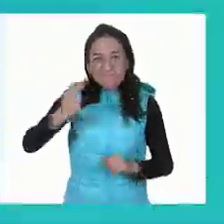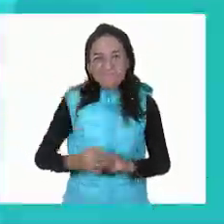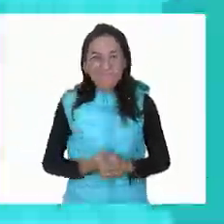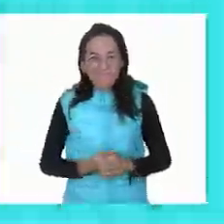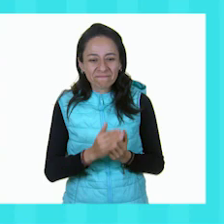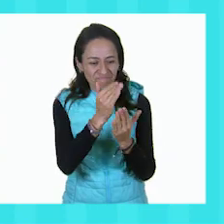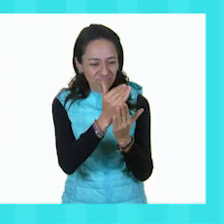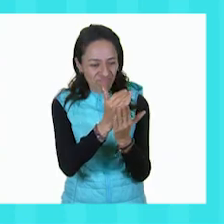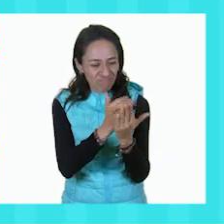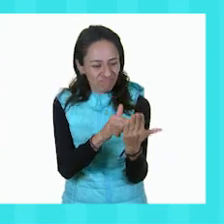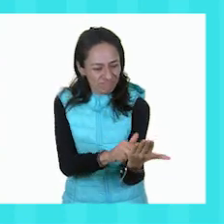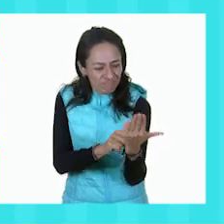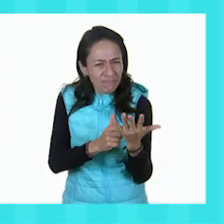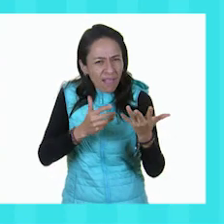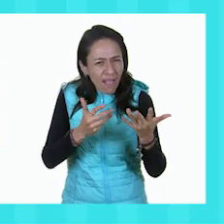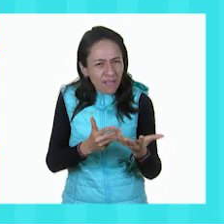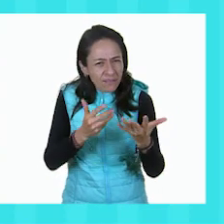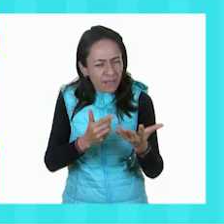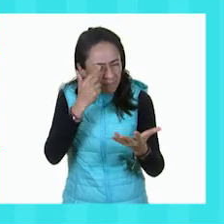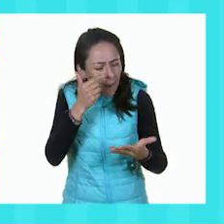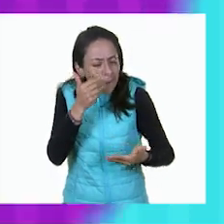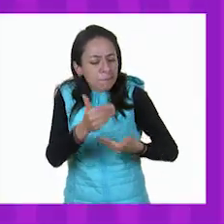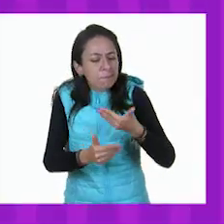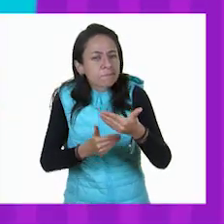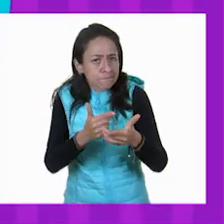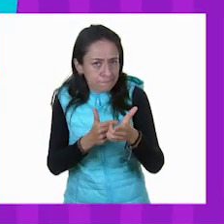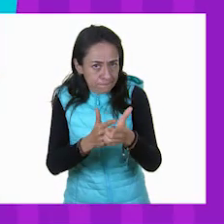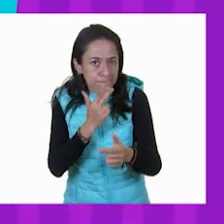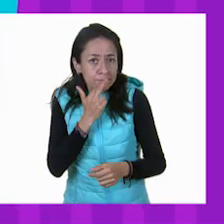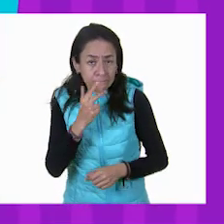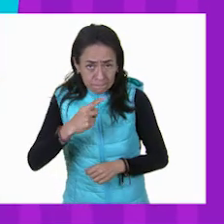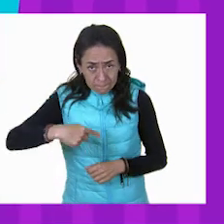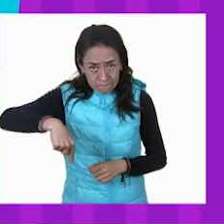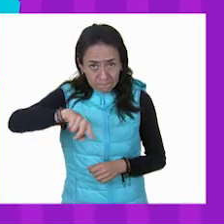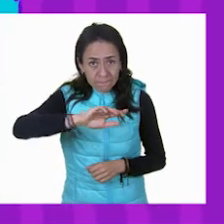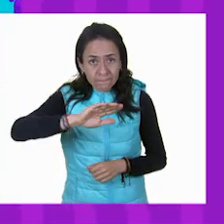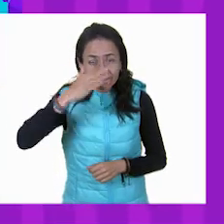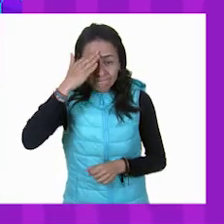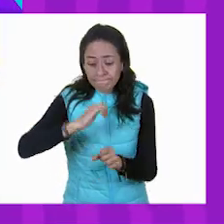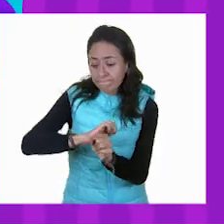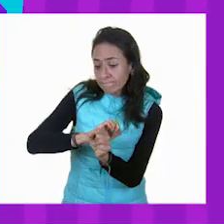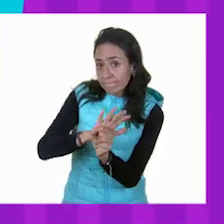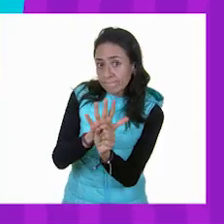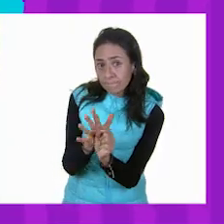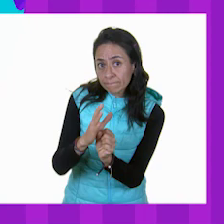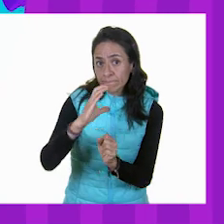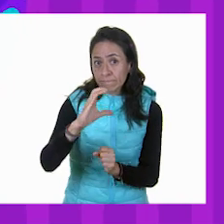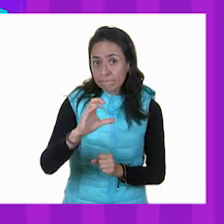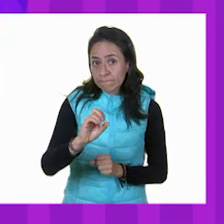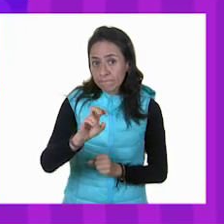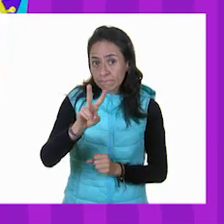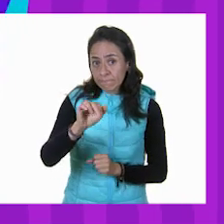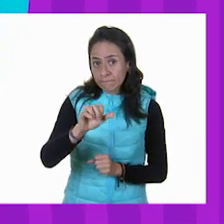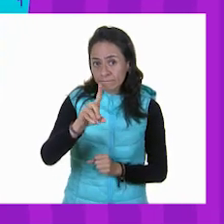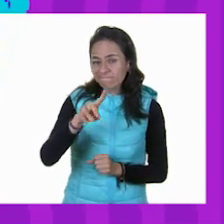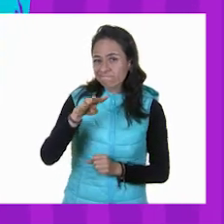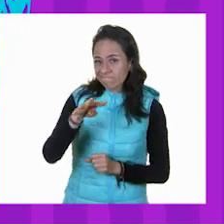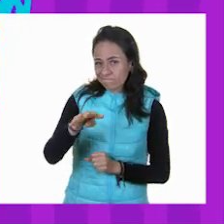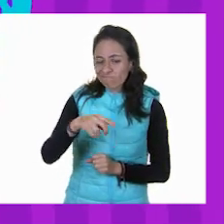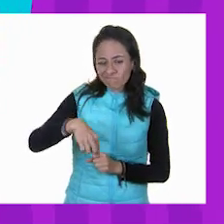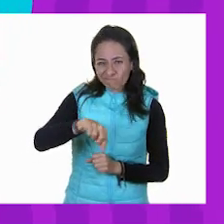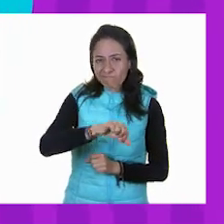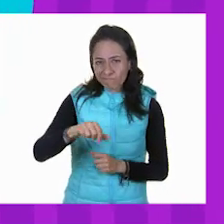Buenas prácticas para seguir adelante. Como todos sabemos, la COVID-19 es una enfermedad que se contagia muy fácilmente entre